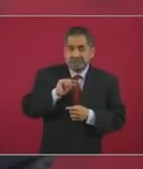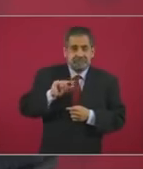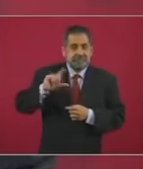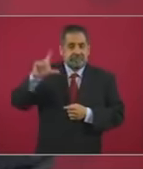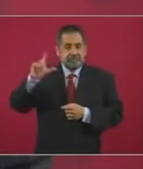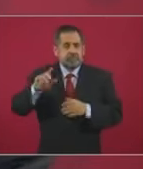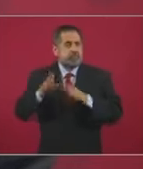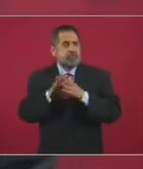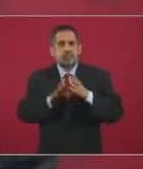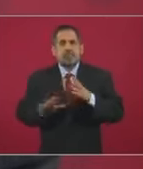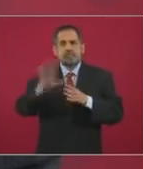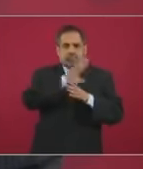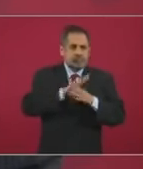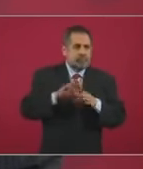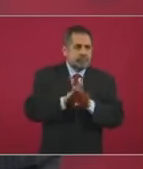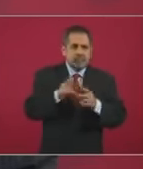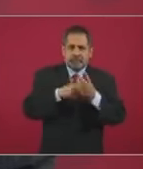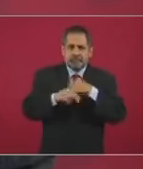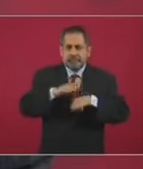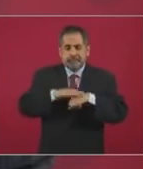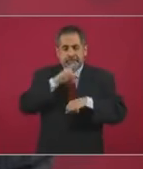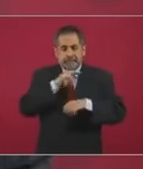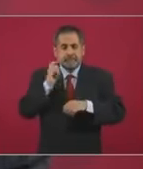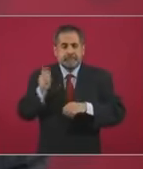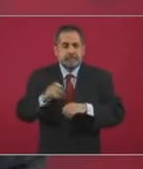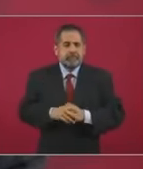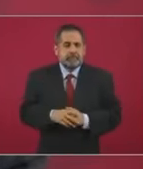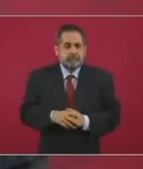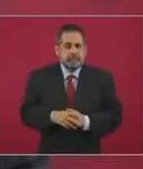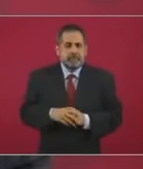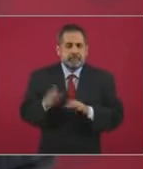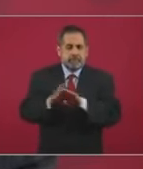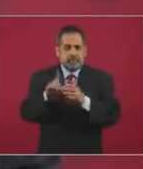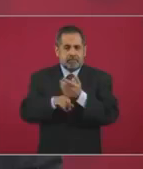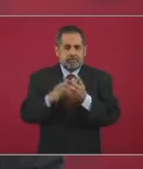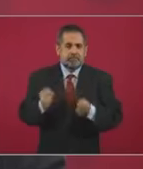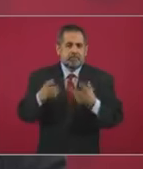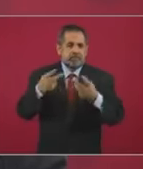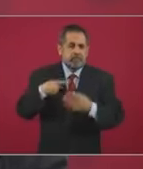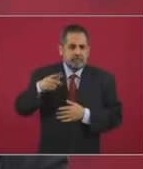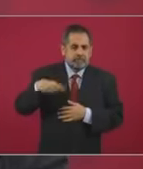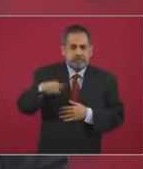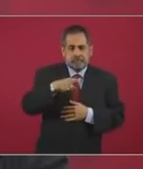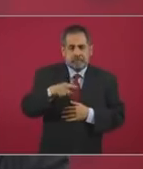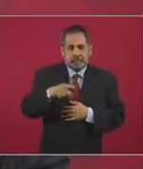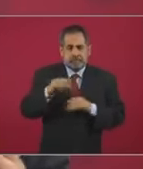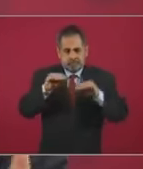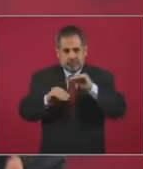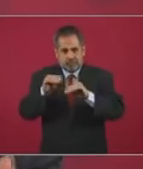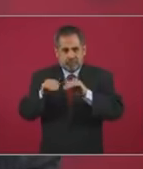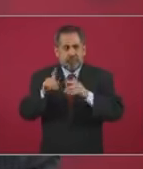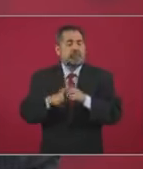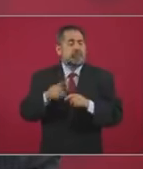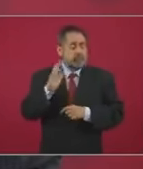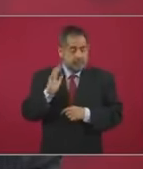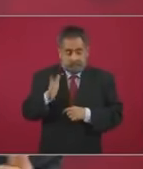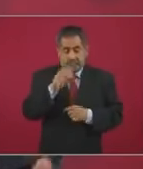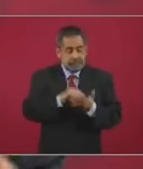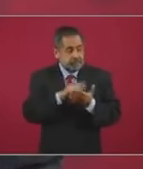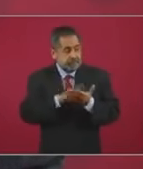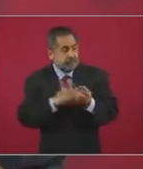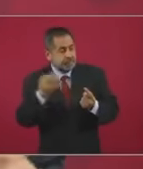tendencia general. Y es una curva epidémica de los casos estimados, donde estamos incluyendo los casos que ya fueron